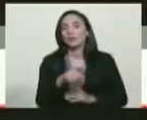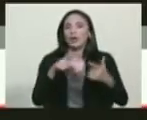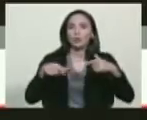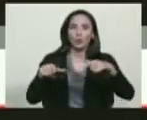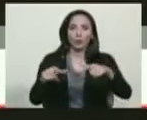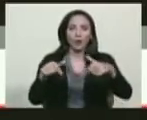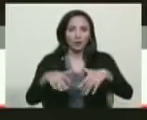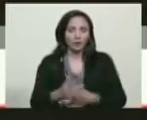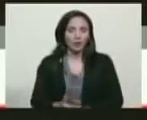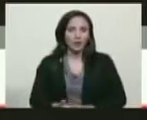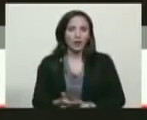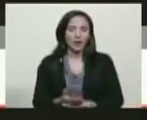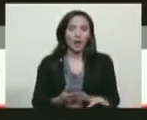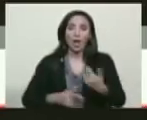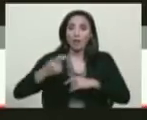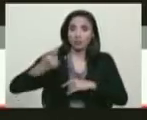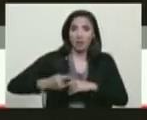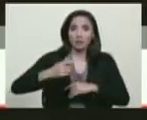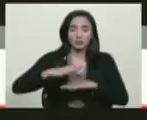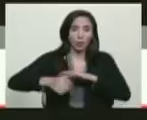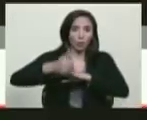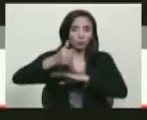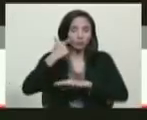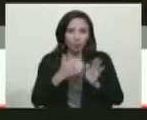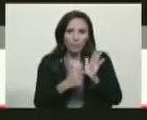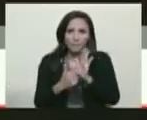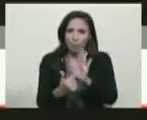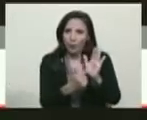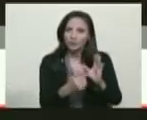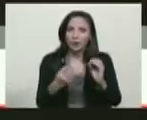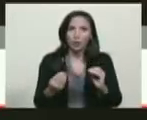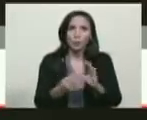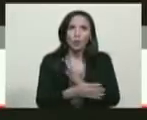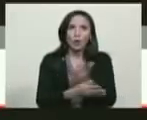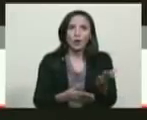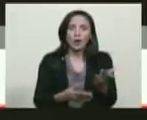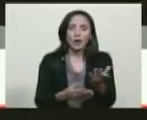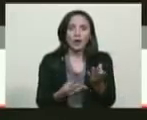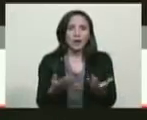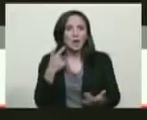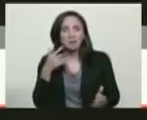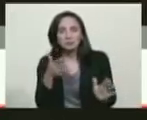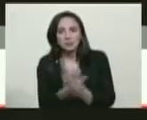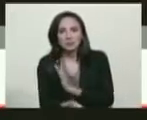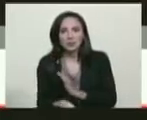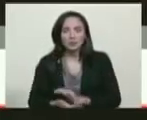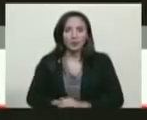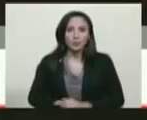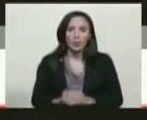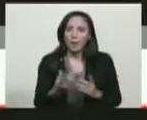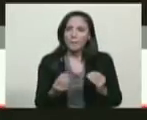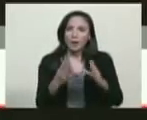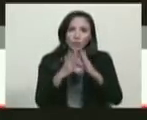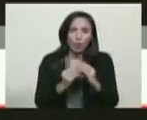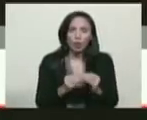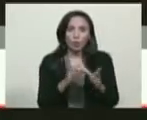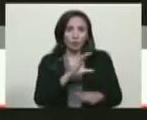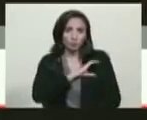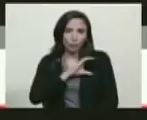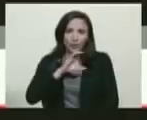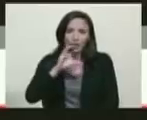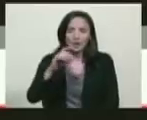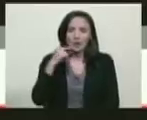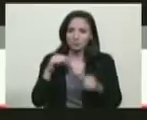constitucional evidencia la comisión de delitos de acción pública, en razón de lo cual, para el mantenimiento de la soberanía